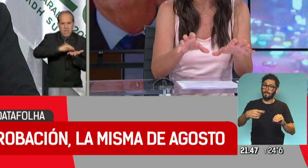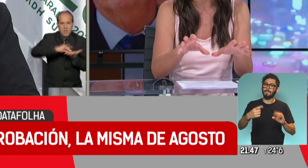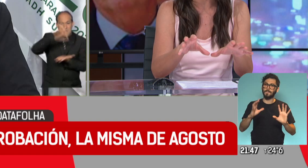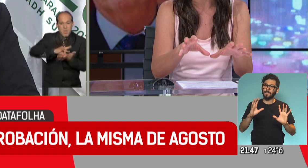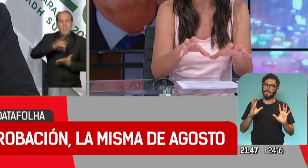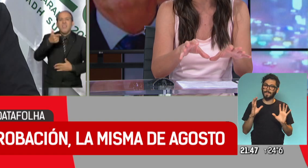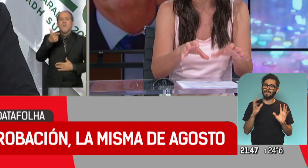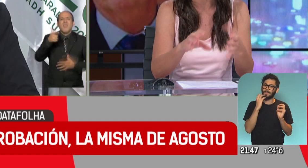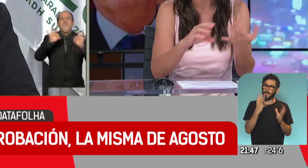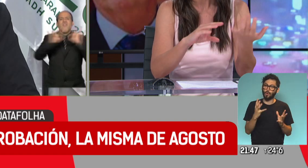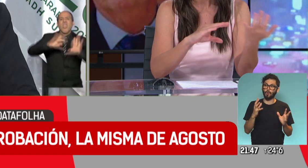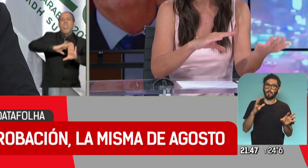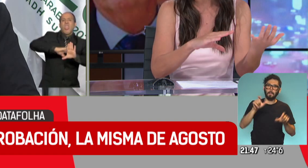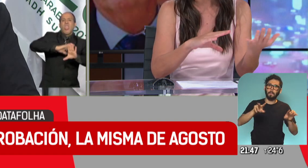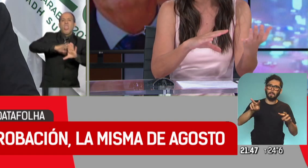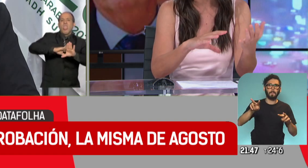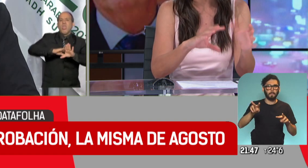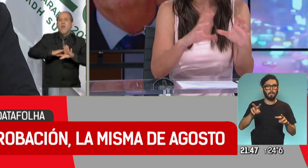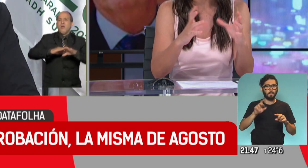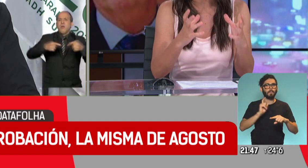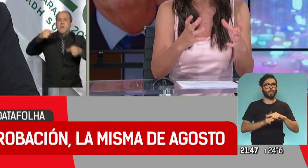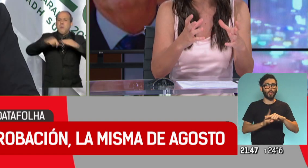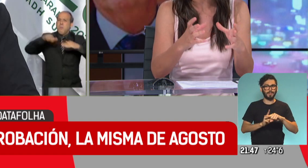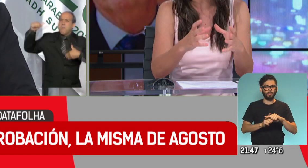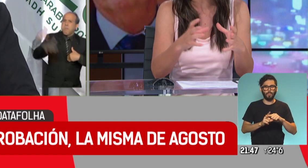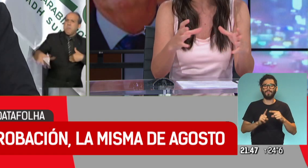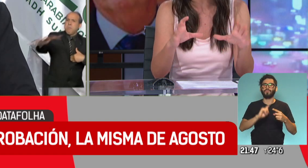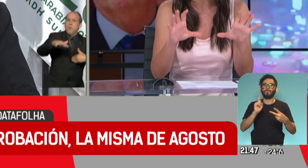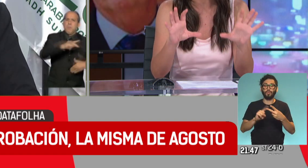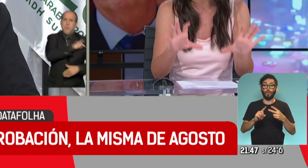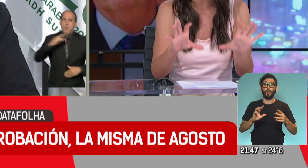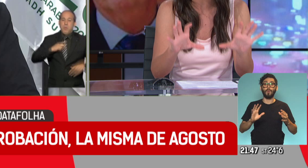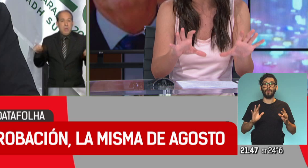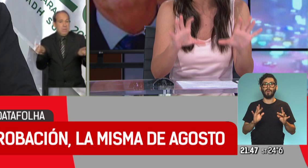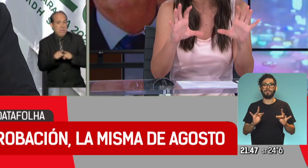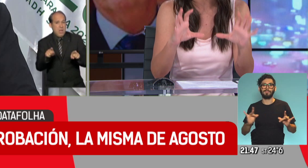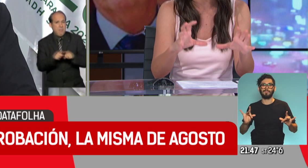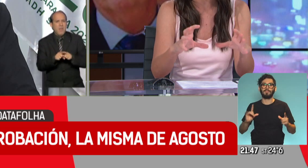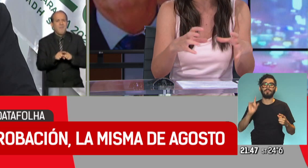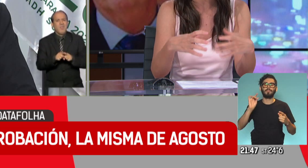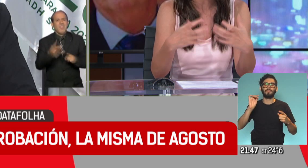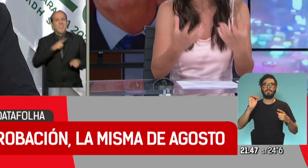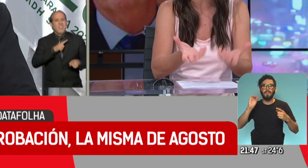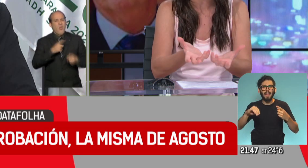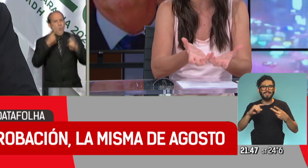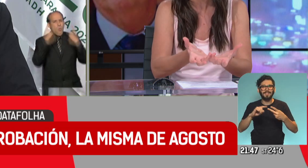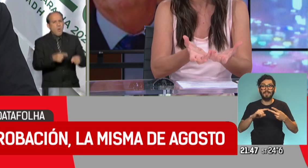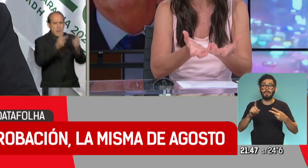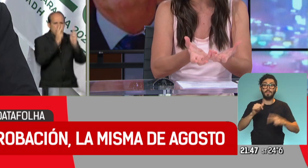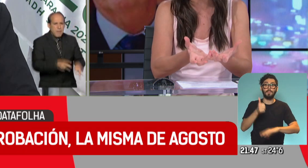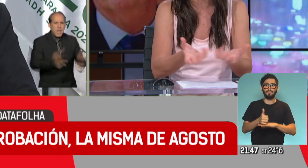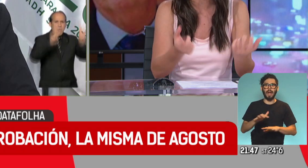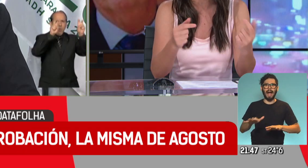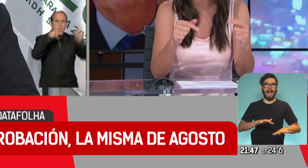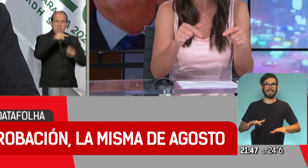en la imagen del presidente. Por otro lado, también en esto de la moderación corrieron o aplacaron un poco la imagen tan activa que tienen